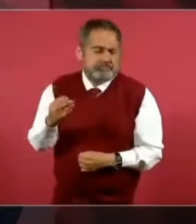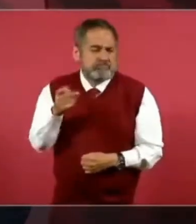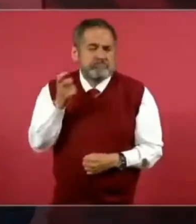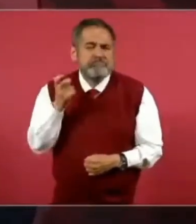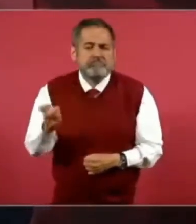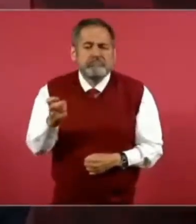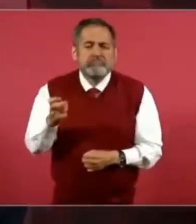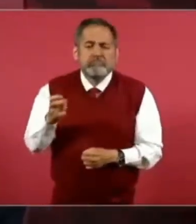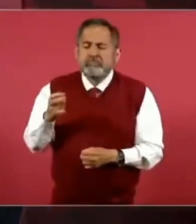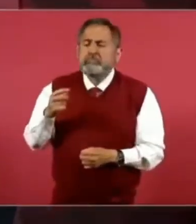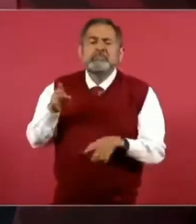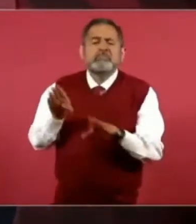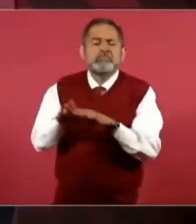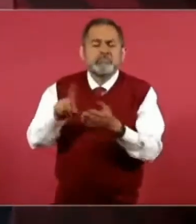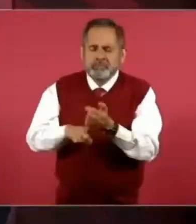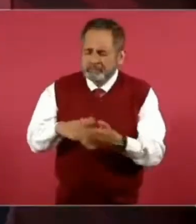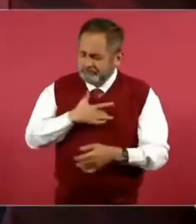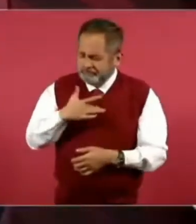viene del legado